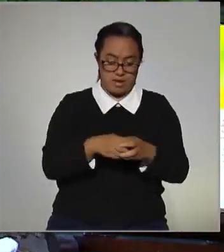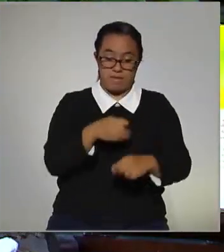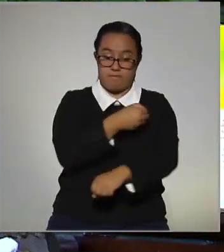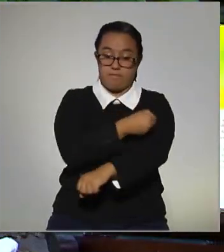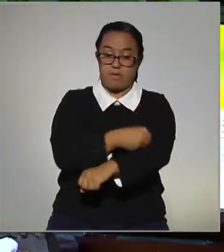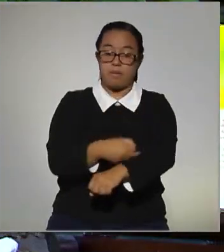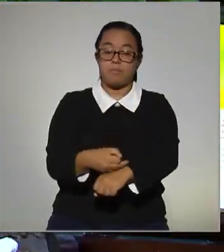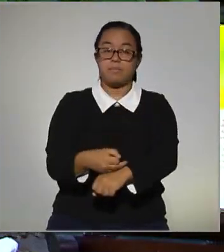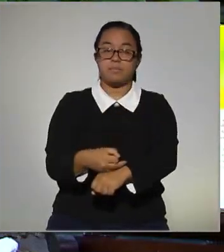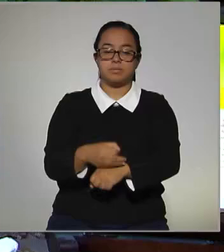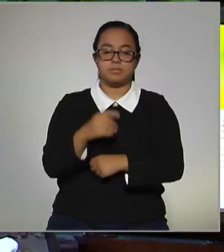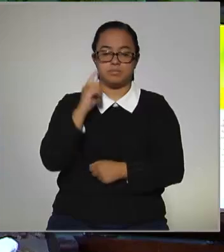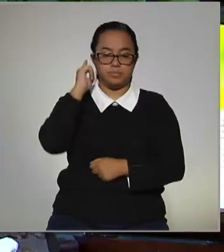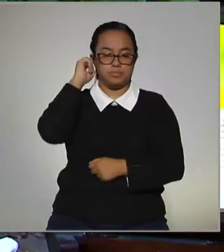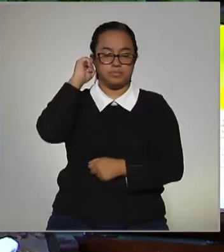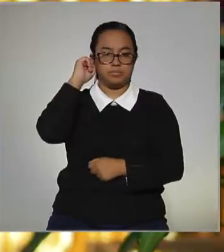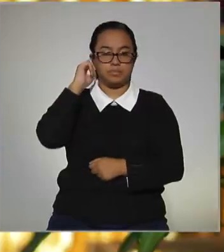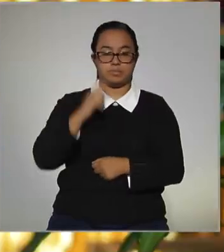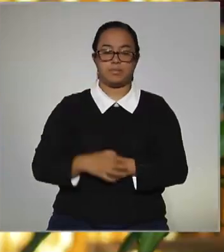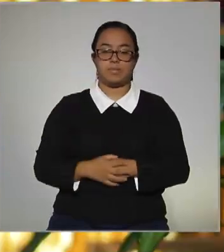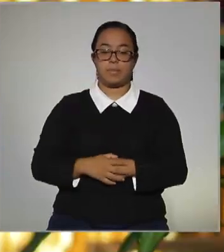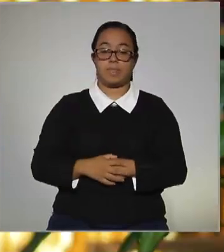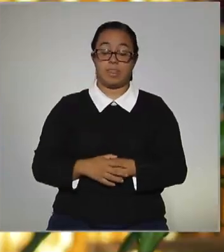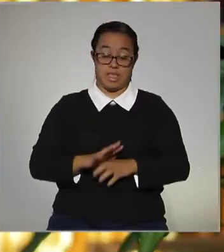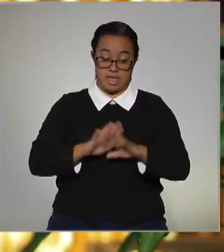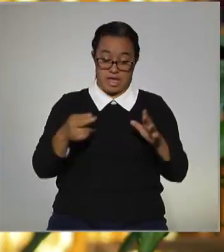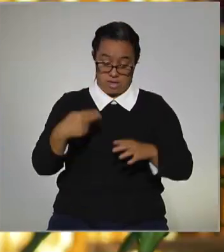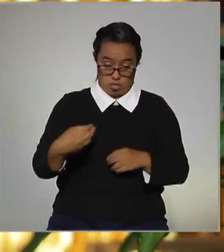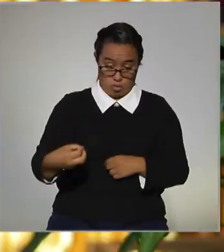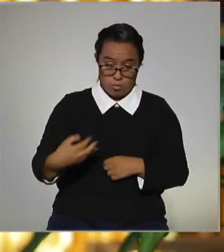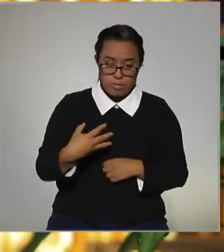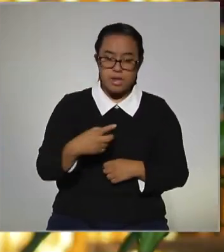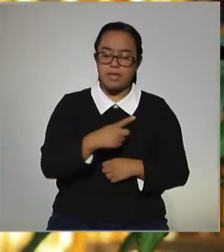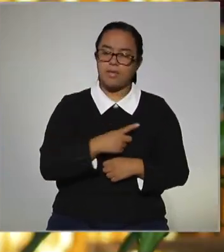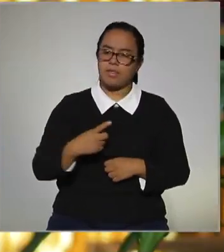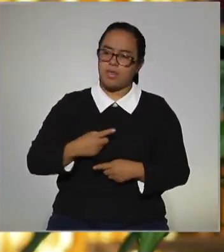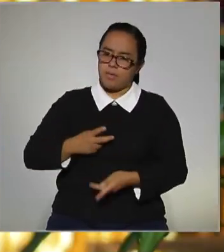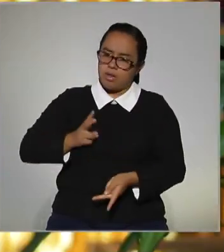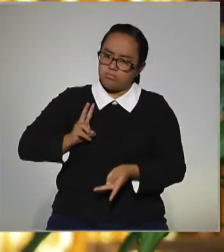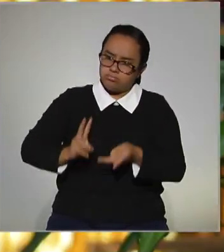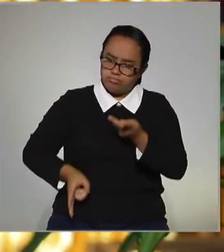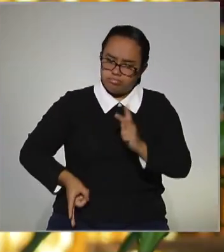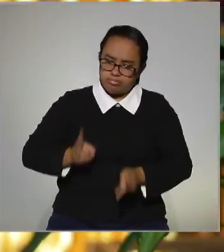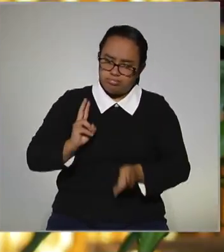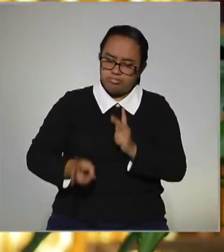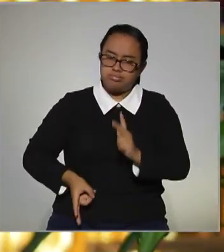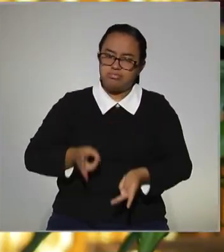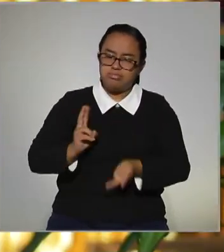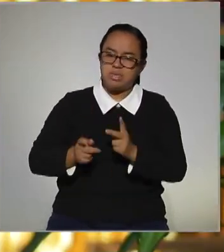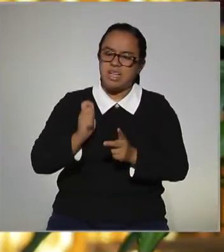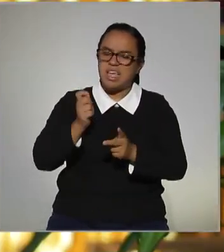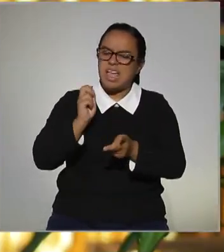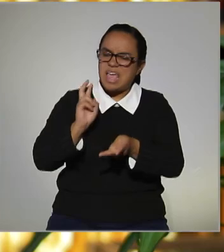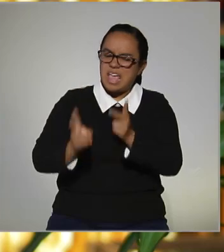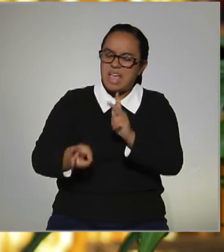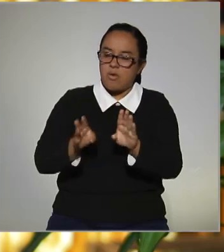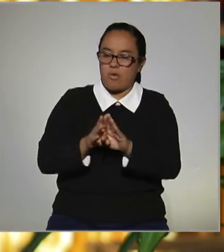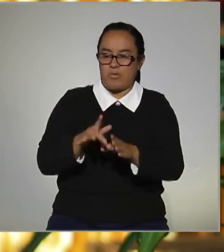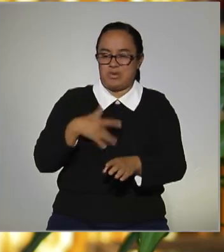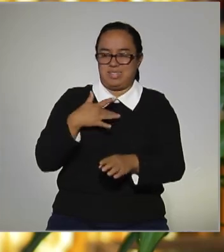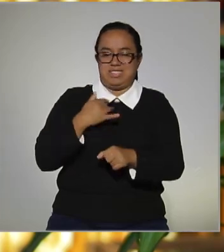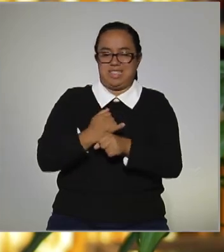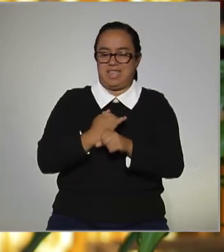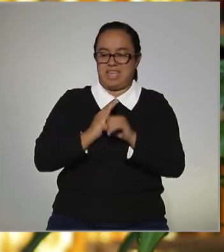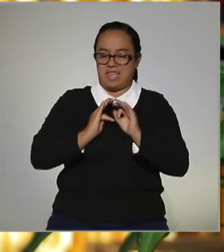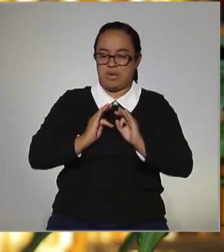tocar después de nombrarlas, buscar una conversación de esas que nosotros llamaríamos conversaciones incómodas,